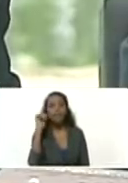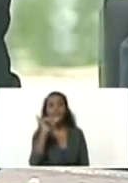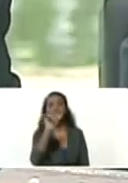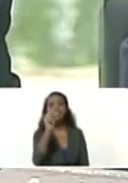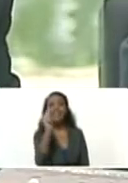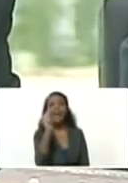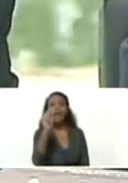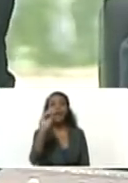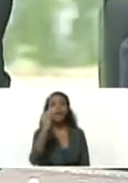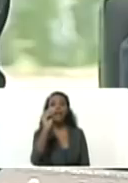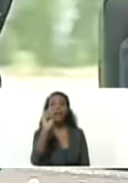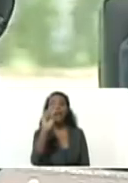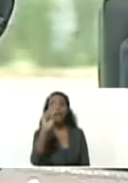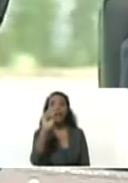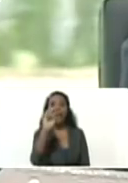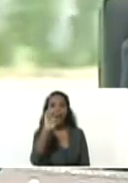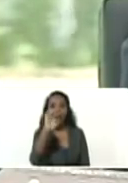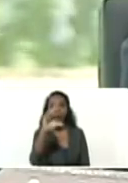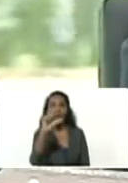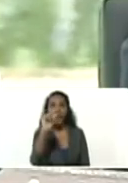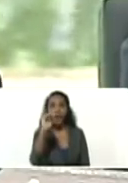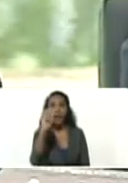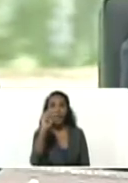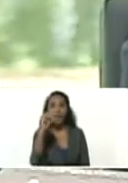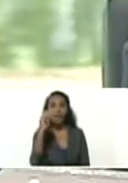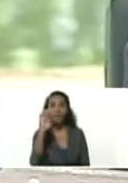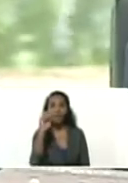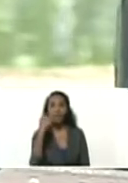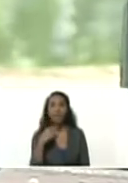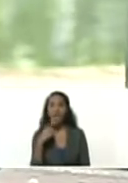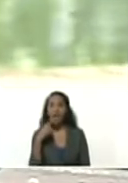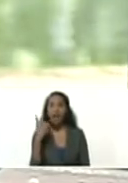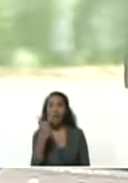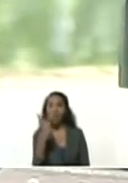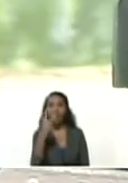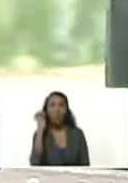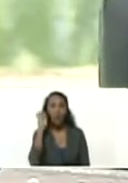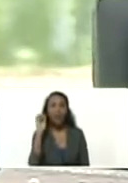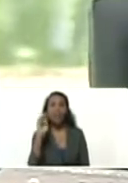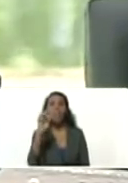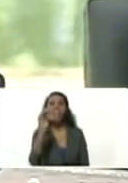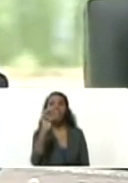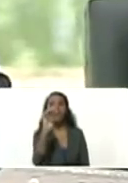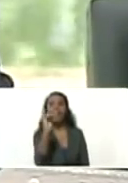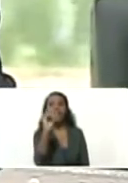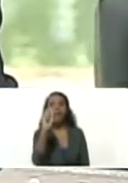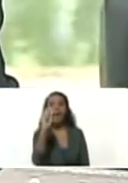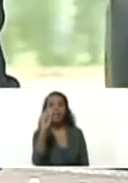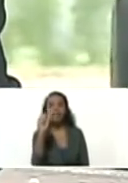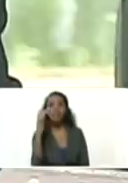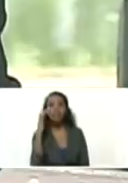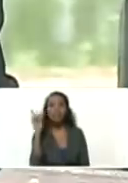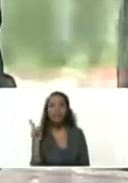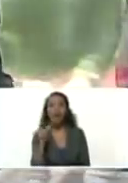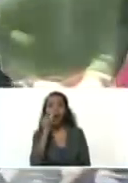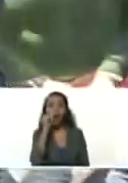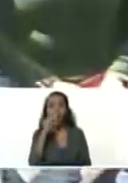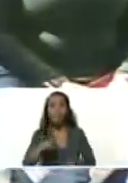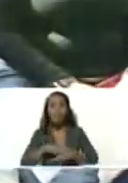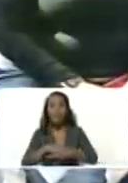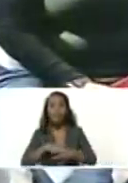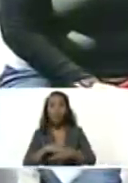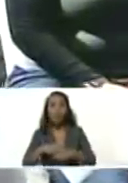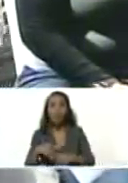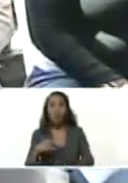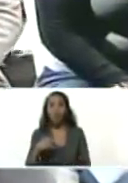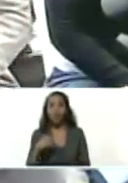Jacqueline Farías y Erika Faría, que también desde un principio las también Farías. Estaba... Las Farías. El ministro César Trompi, que estamos desarrollando ya una temática